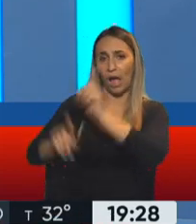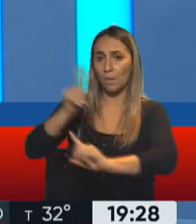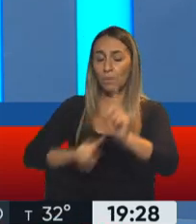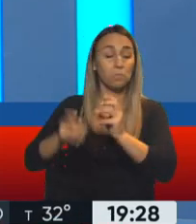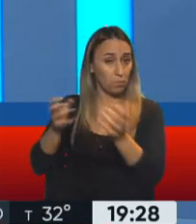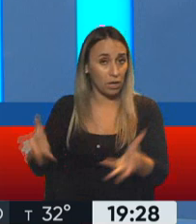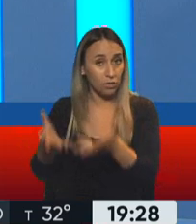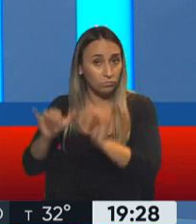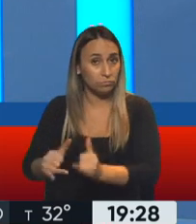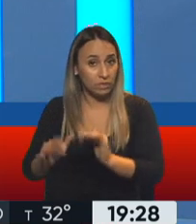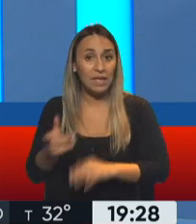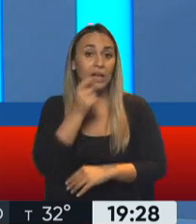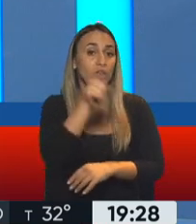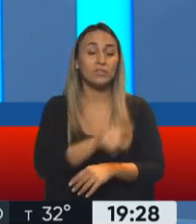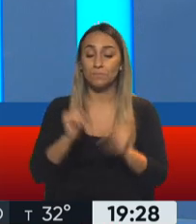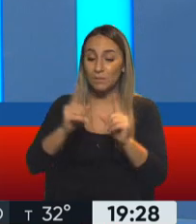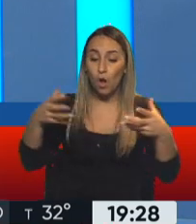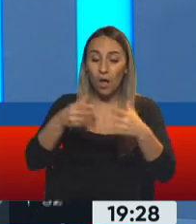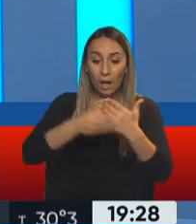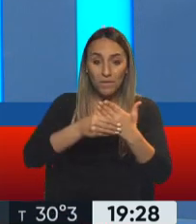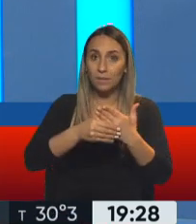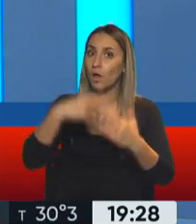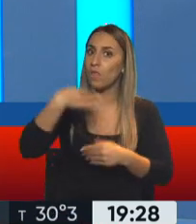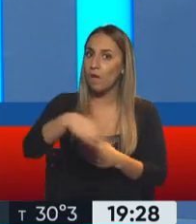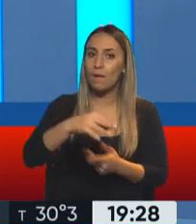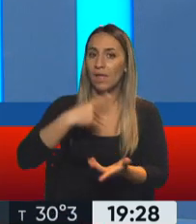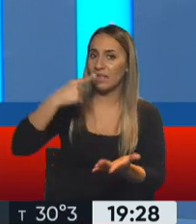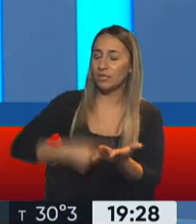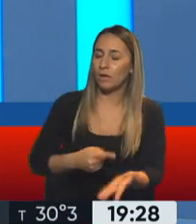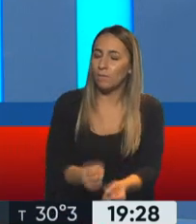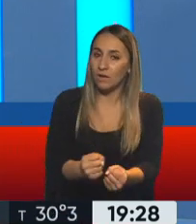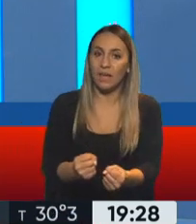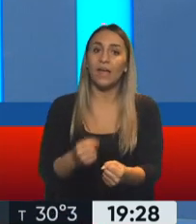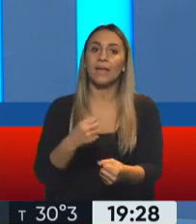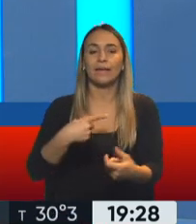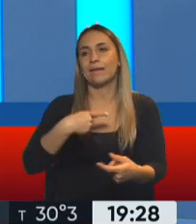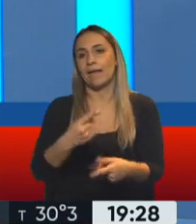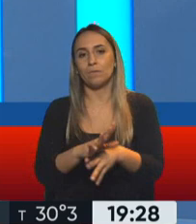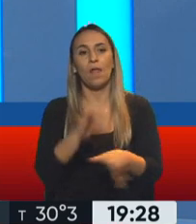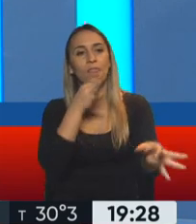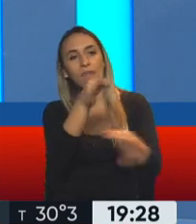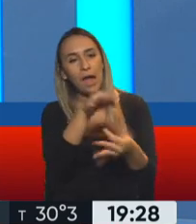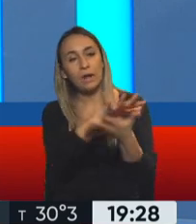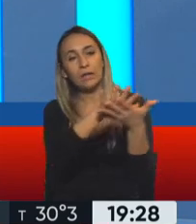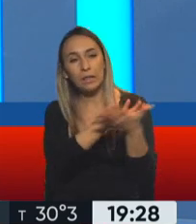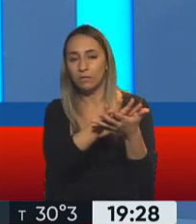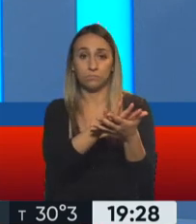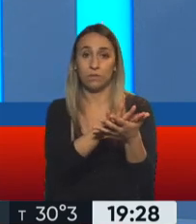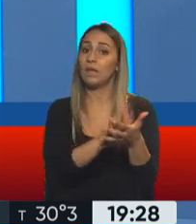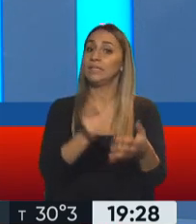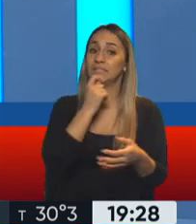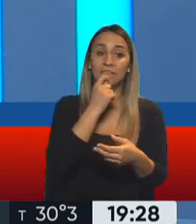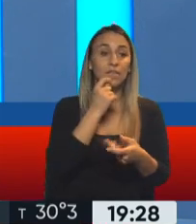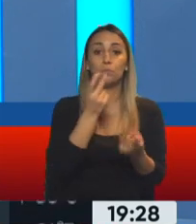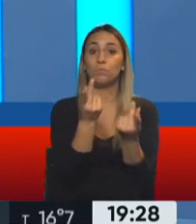gabinete tener políticas más intensas, digamos, imponerse más que lo que sea el diálogo, bueno, también habrá que hacerse, ¿no es cierto? Si hay que poner más plata en la